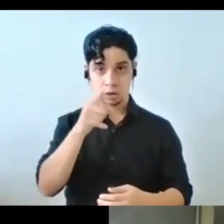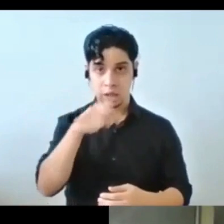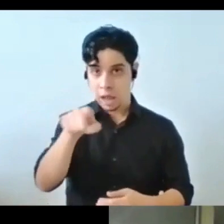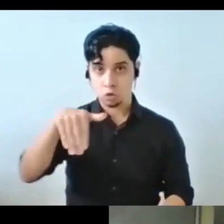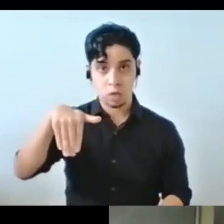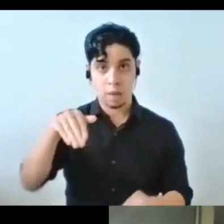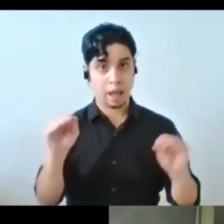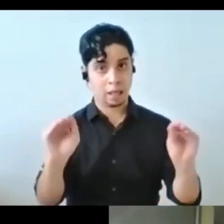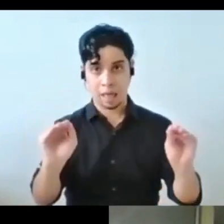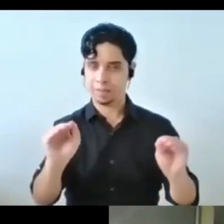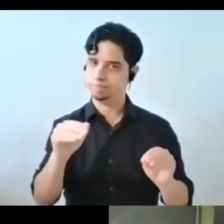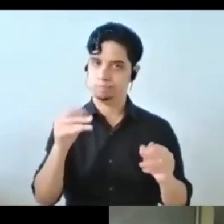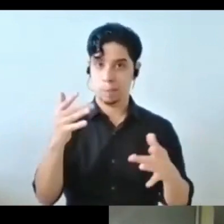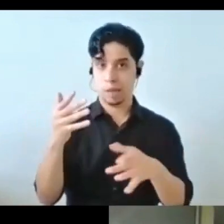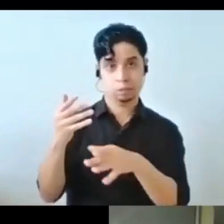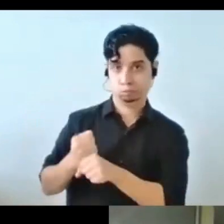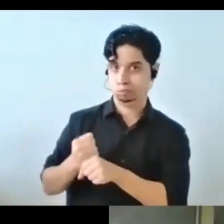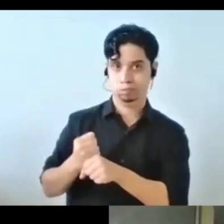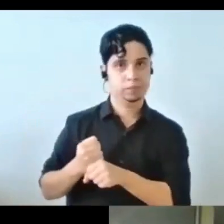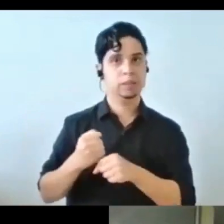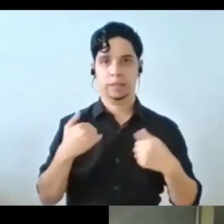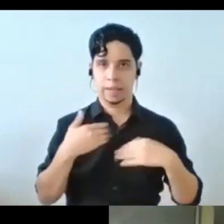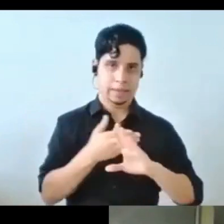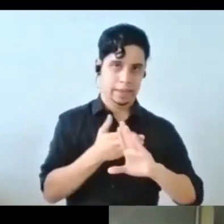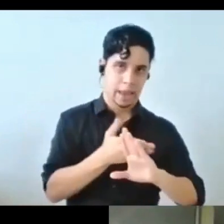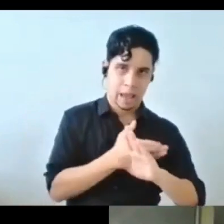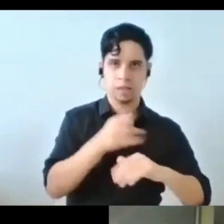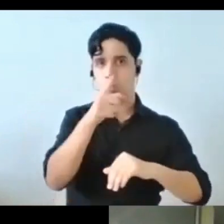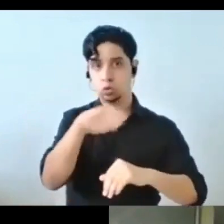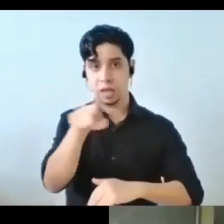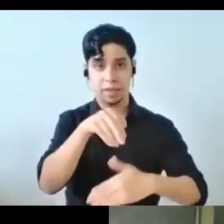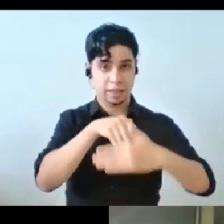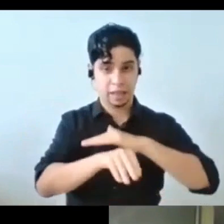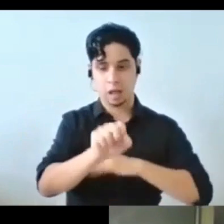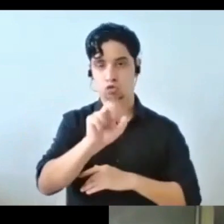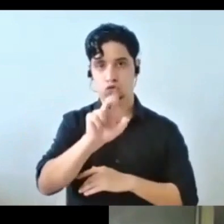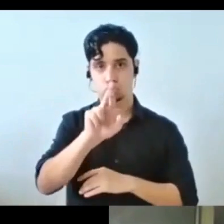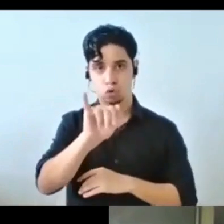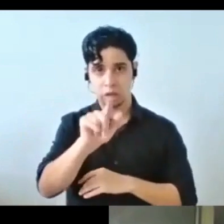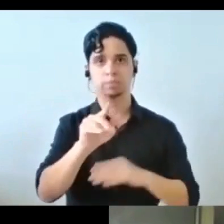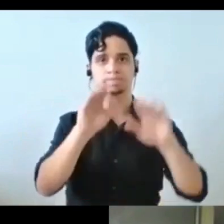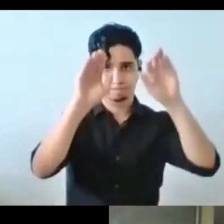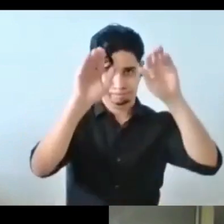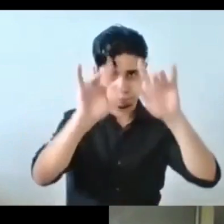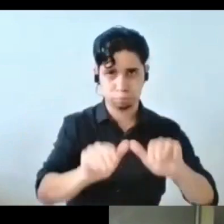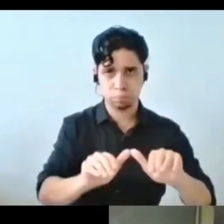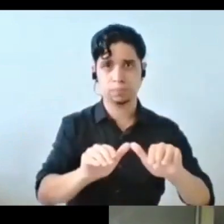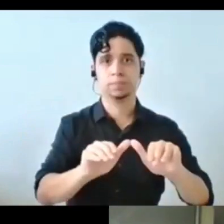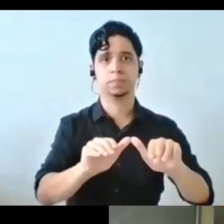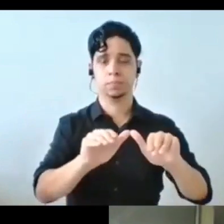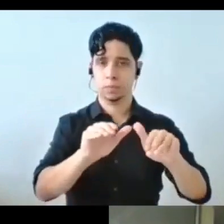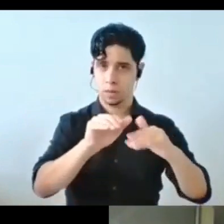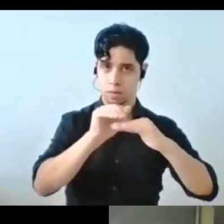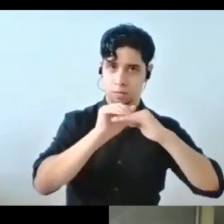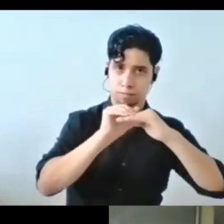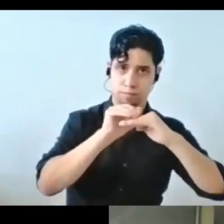ha resuelto la situación de su certificado de comerciante, que esté al día, que esté todo set, y